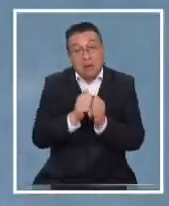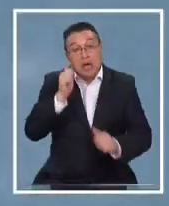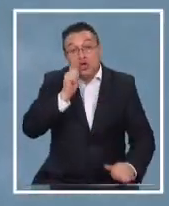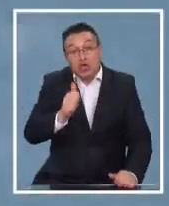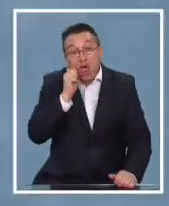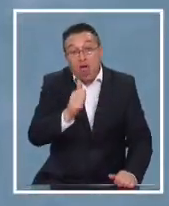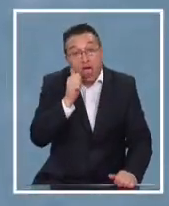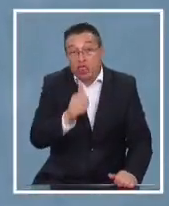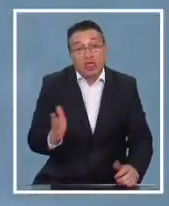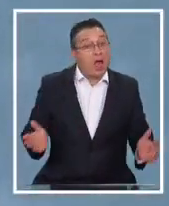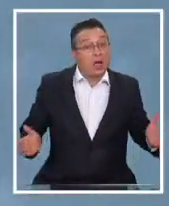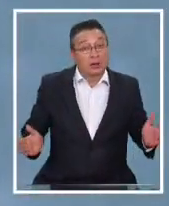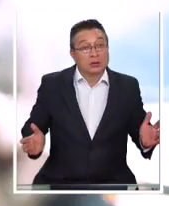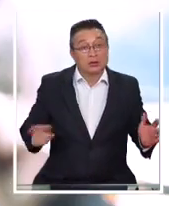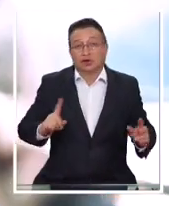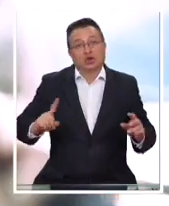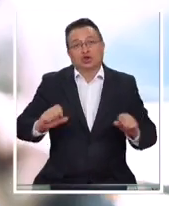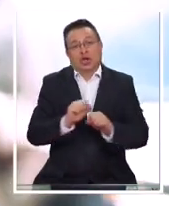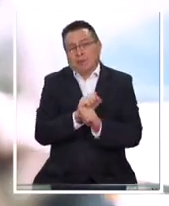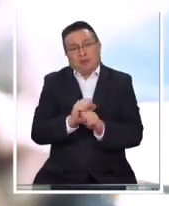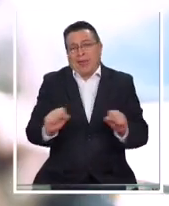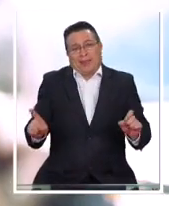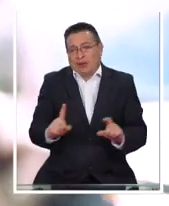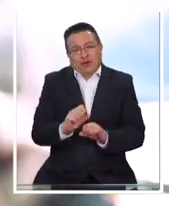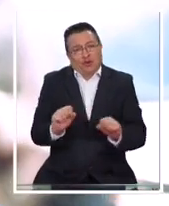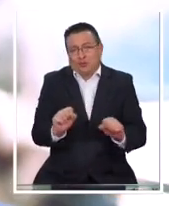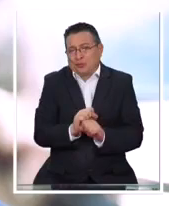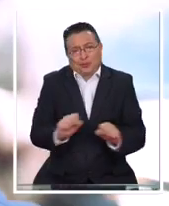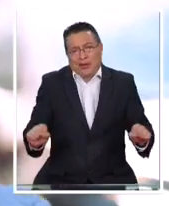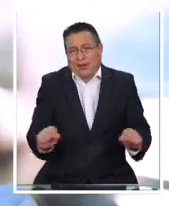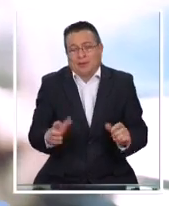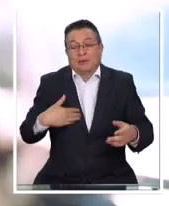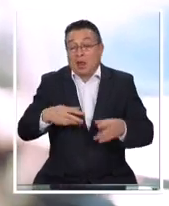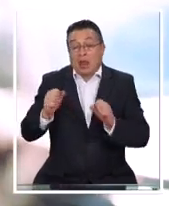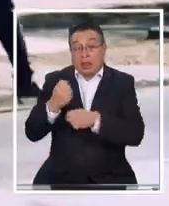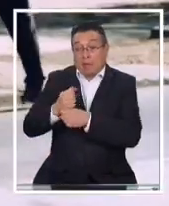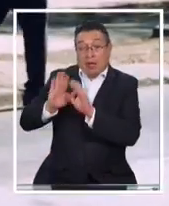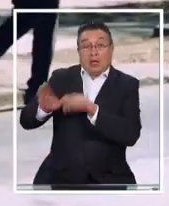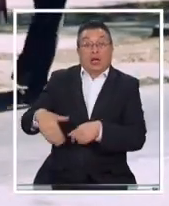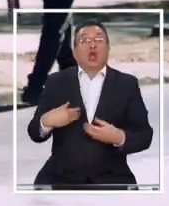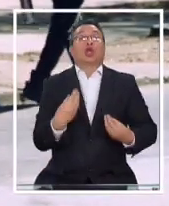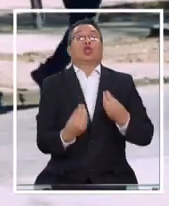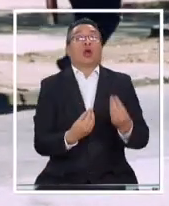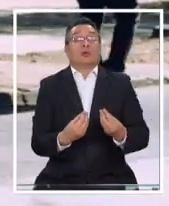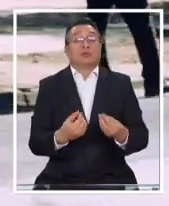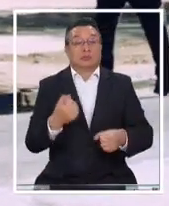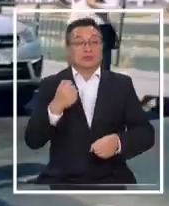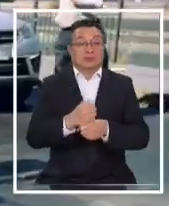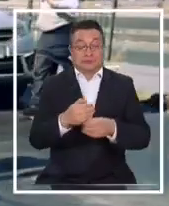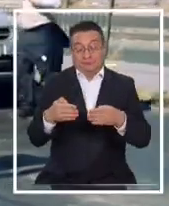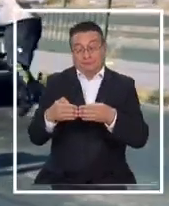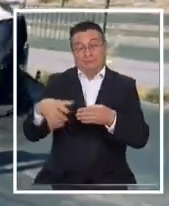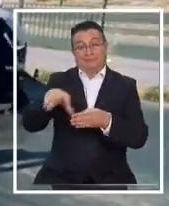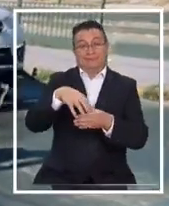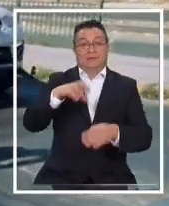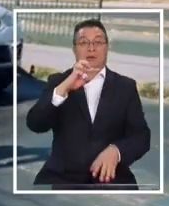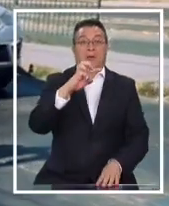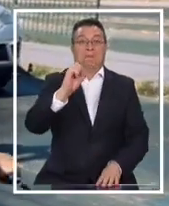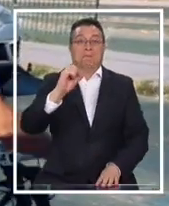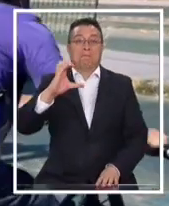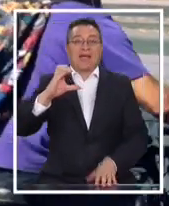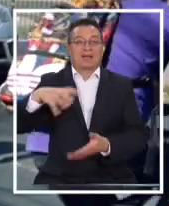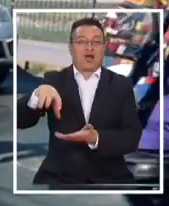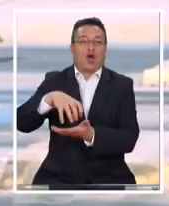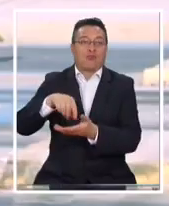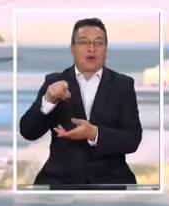pues. No, imposible, si dejamos de trabajar, ¿cómo hacemos? Trabaja en una esquina de la comuna de Pedro Aguirre Cerda,